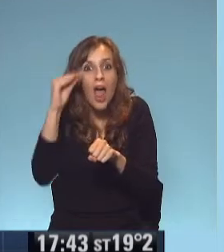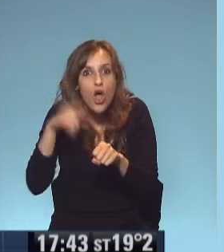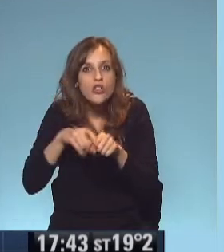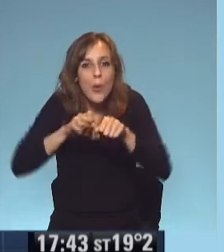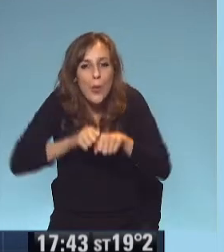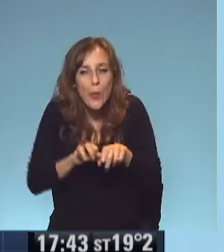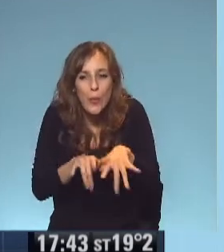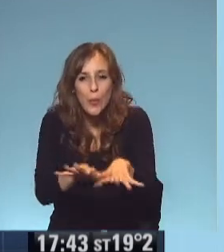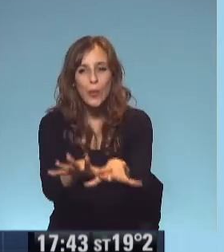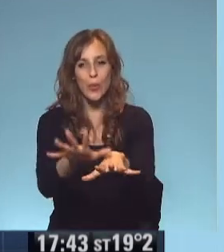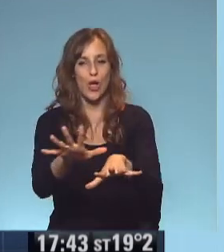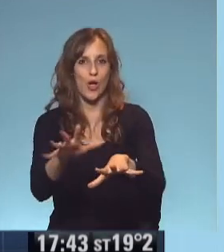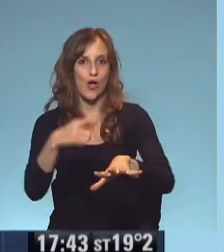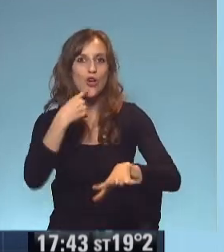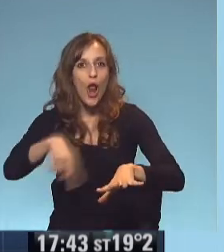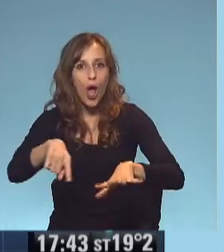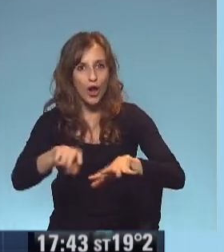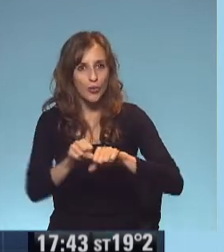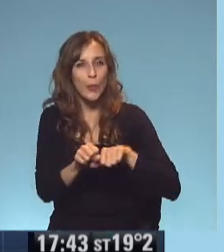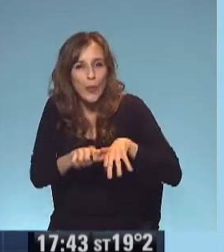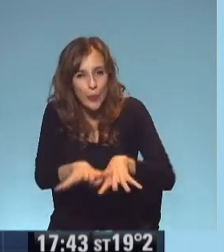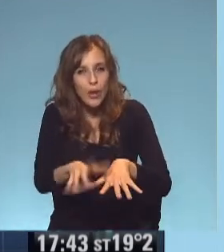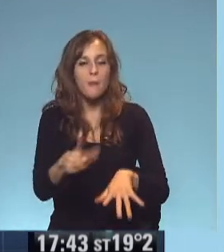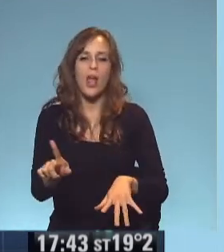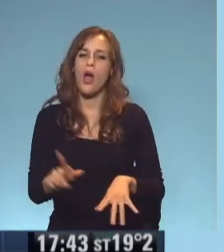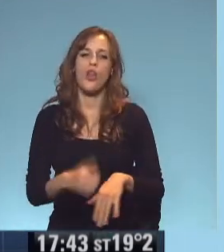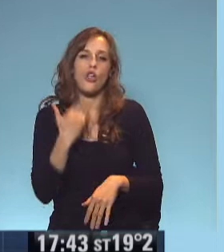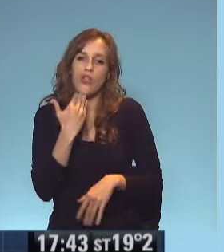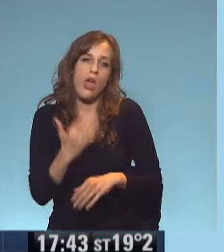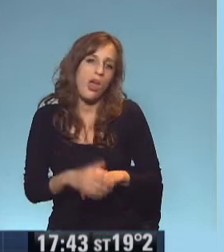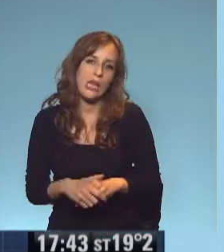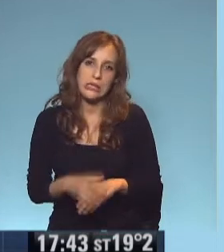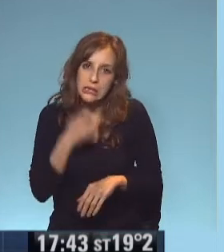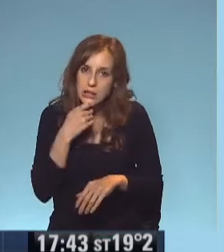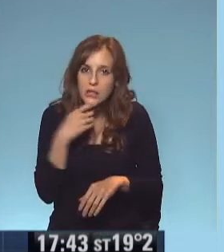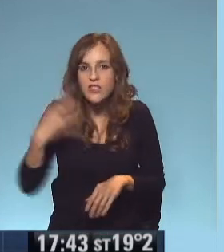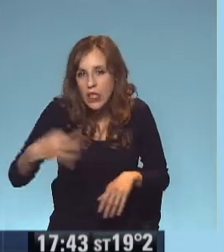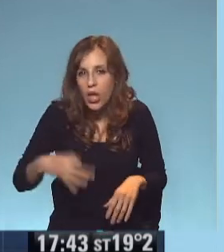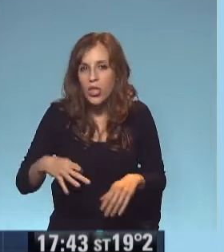determinado color. Pero no sé si eso te ayudaría a probar la existencia de fantasmas